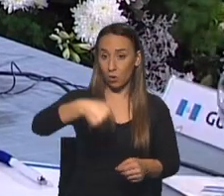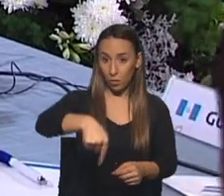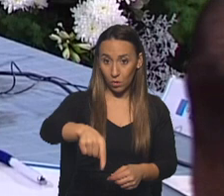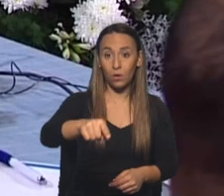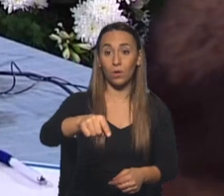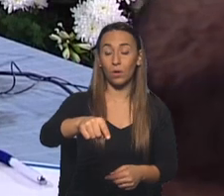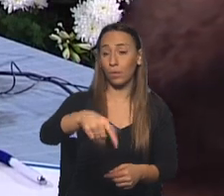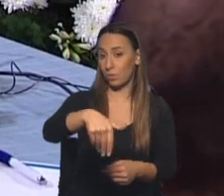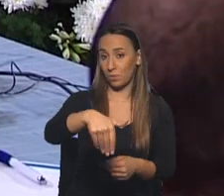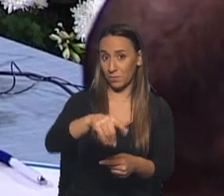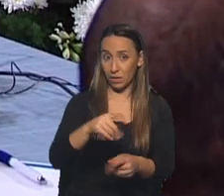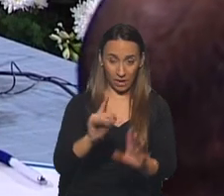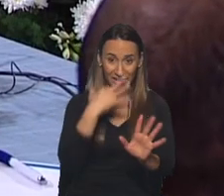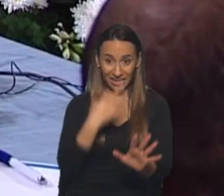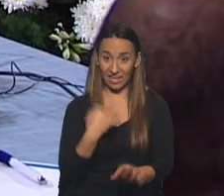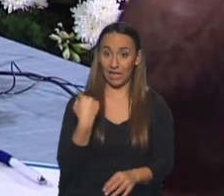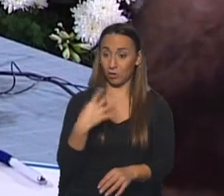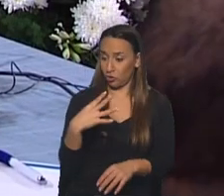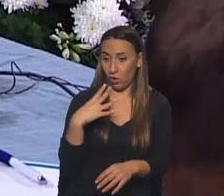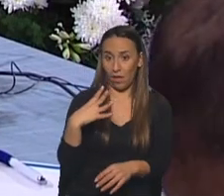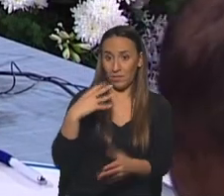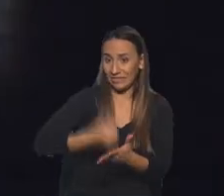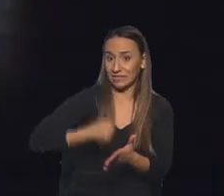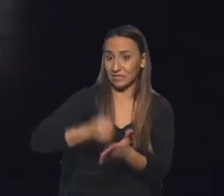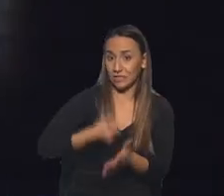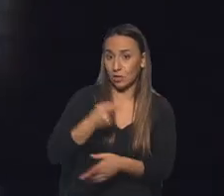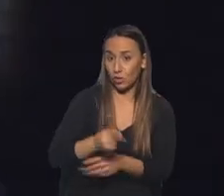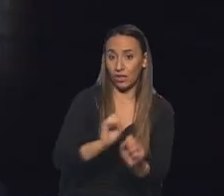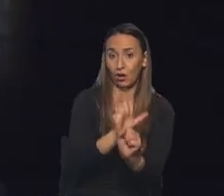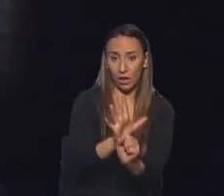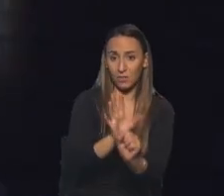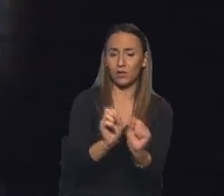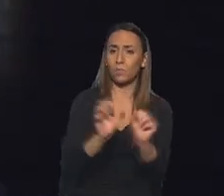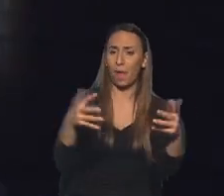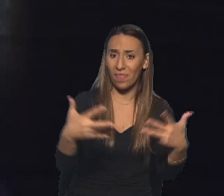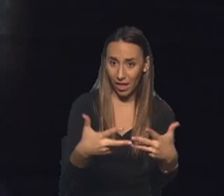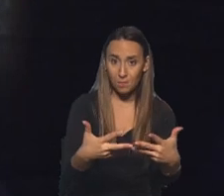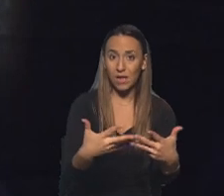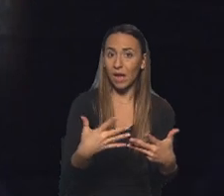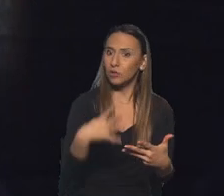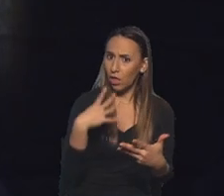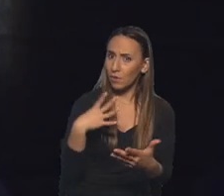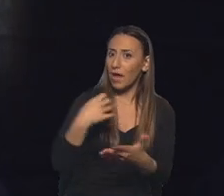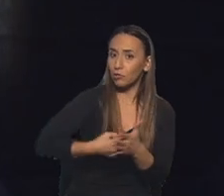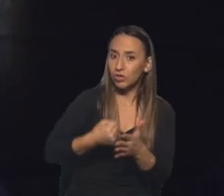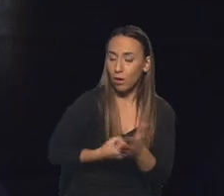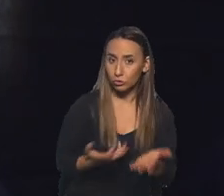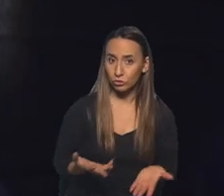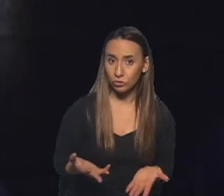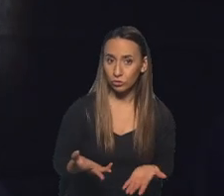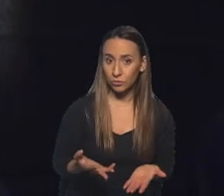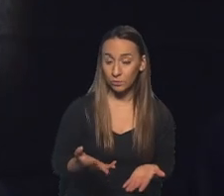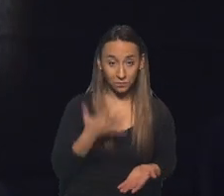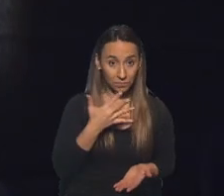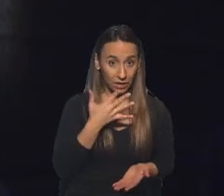todavía estamos peleando la pandemia la realidad es que y